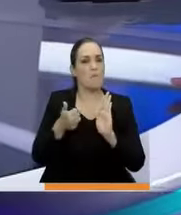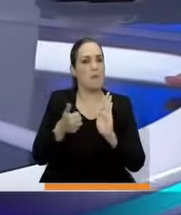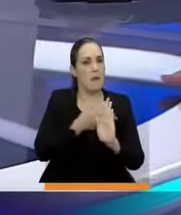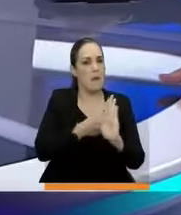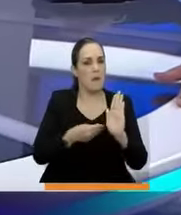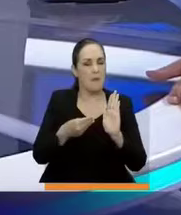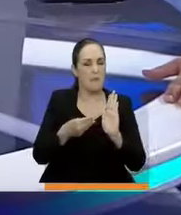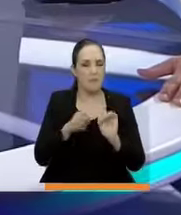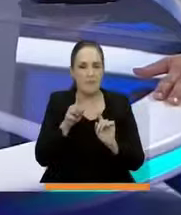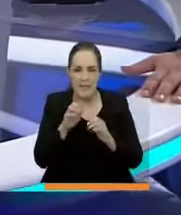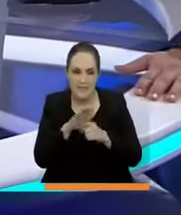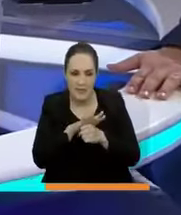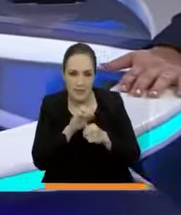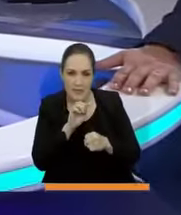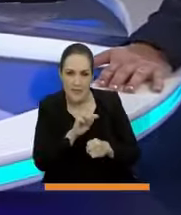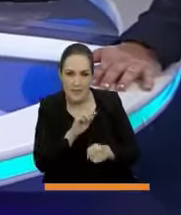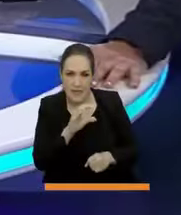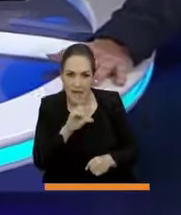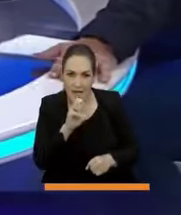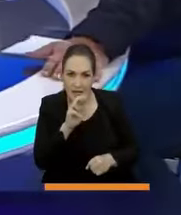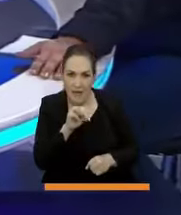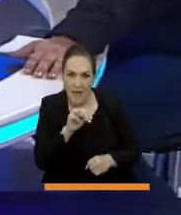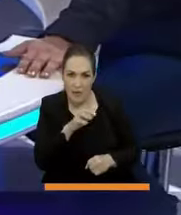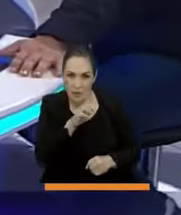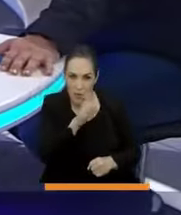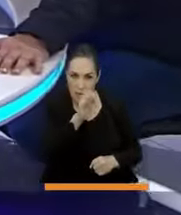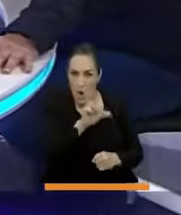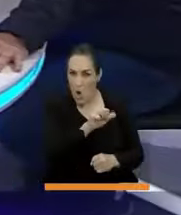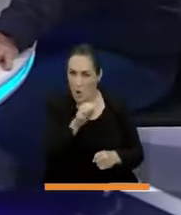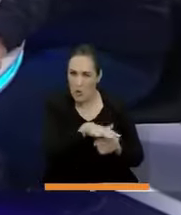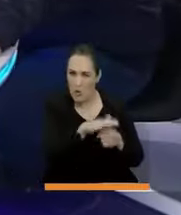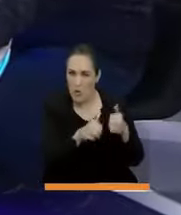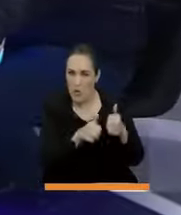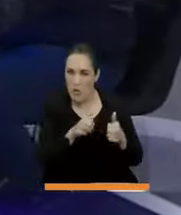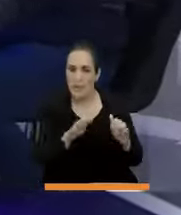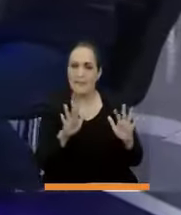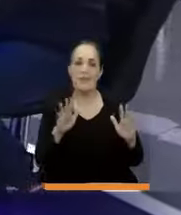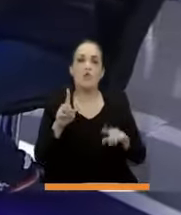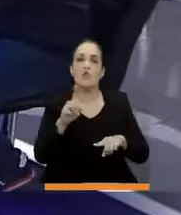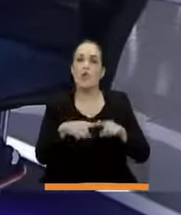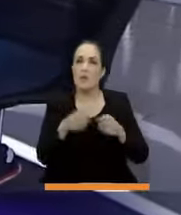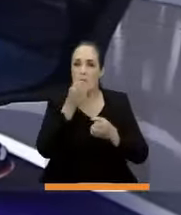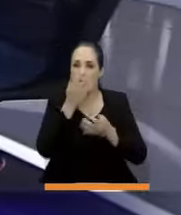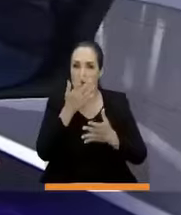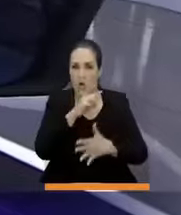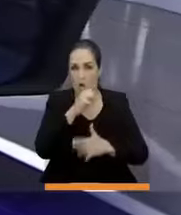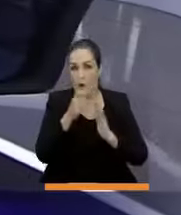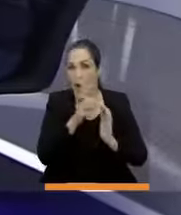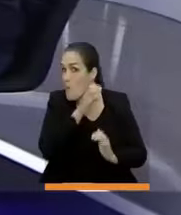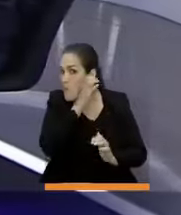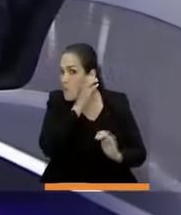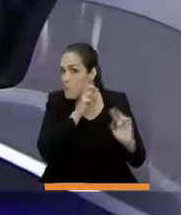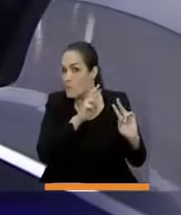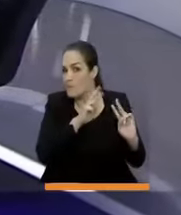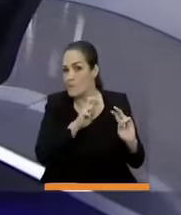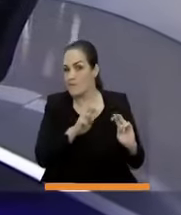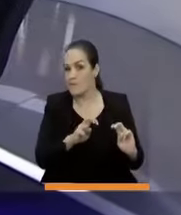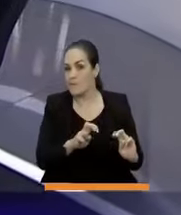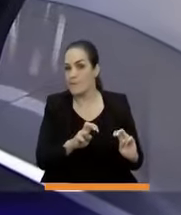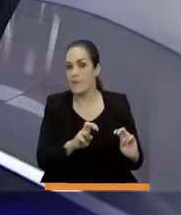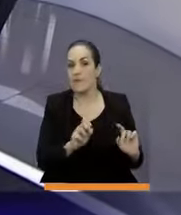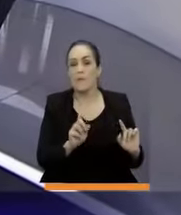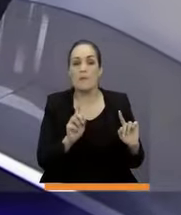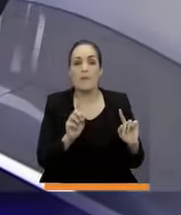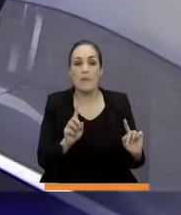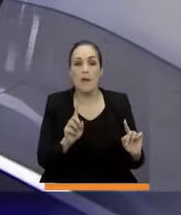del Clan del Golfo con la madera? Tenemos alertas que no puedo enunciar acá porque están en investigación, pero